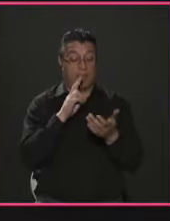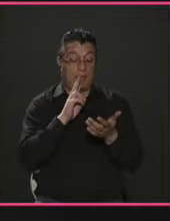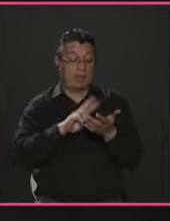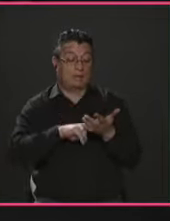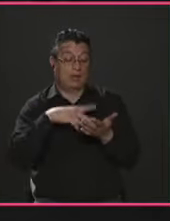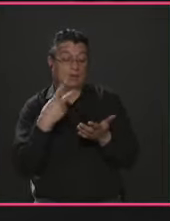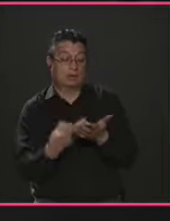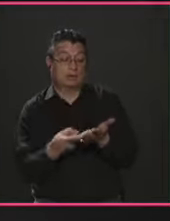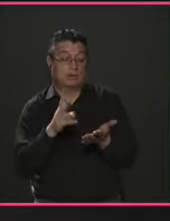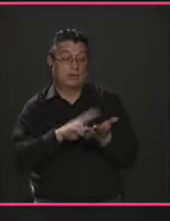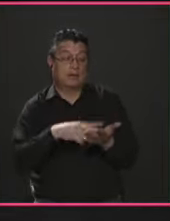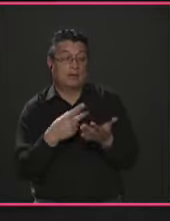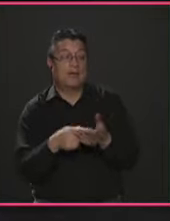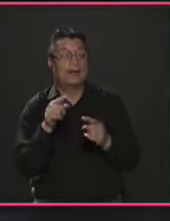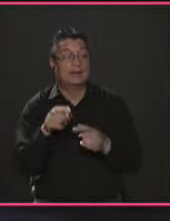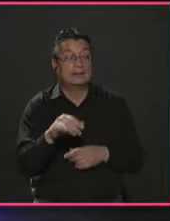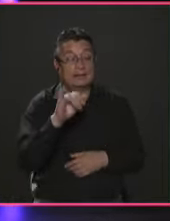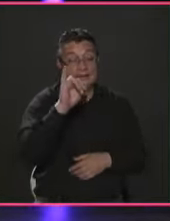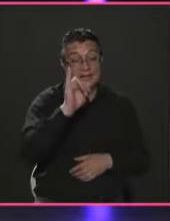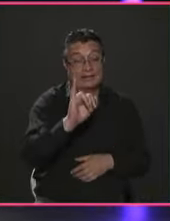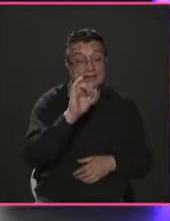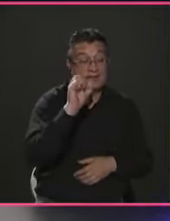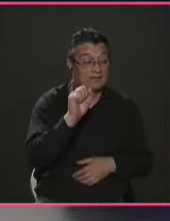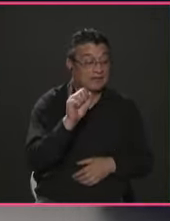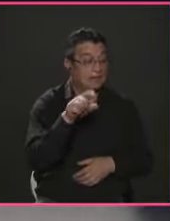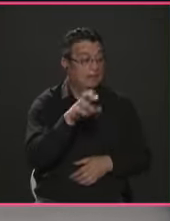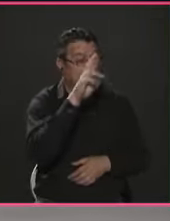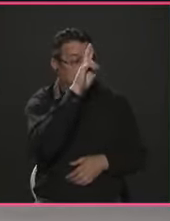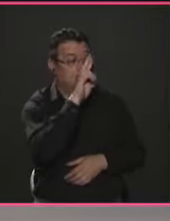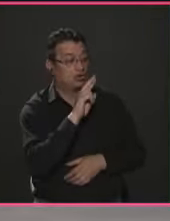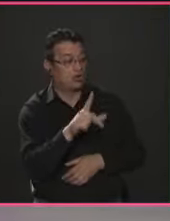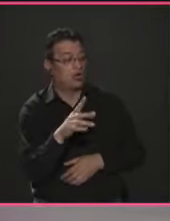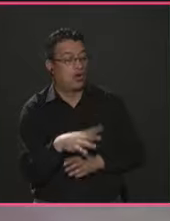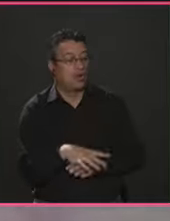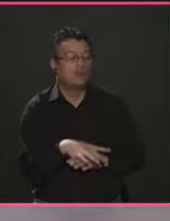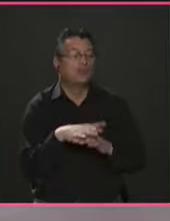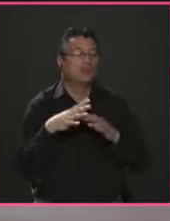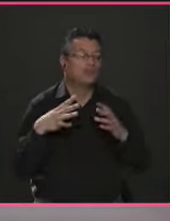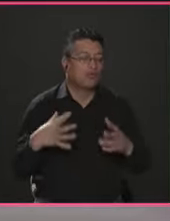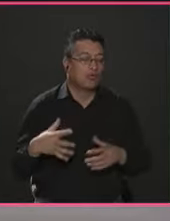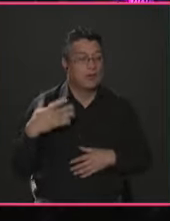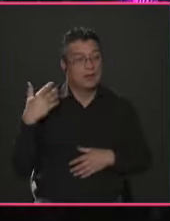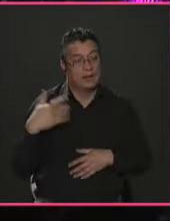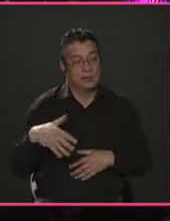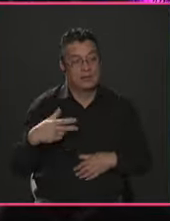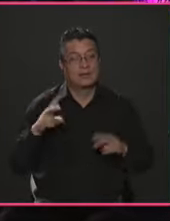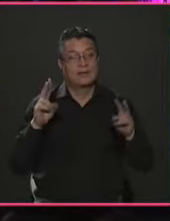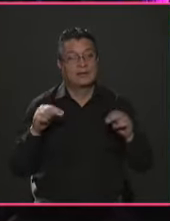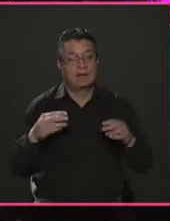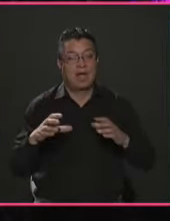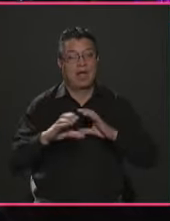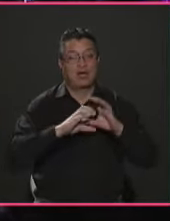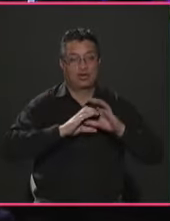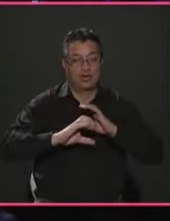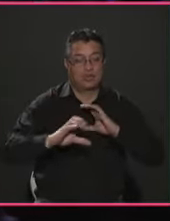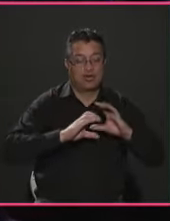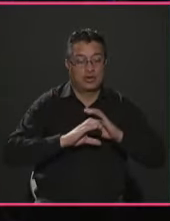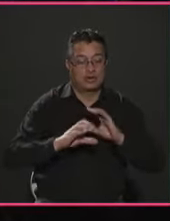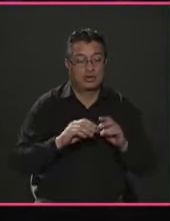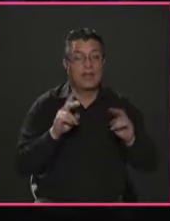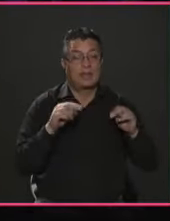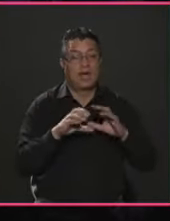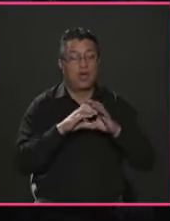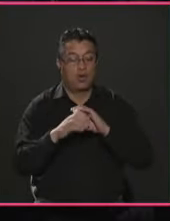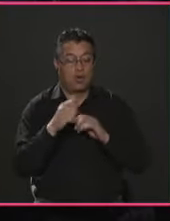Entonces es aquí donde la Inteligencia artificial en particular tiene un rol super preponderante en términos de las comunicaciones de la comunicación